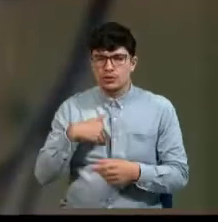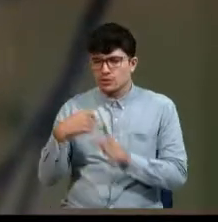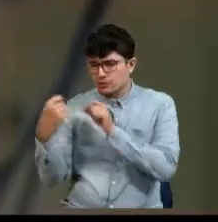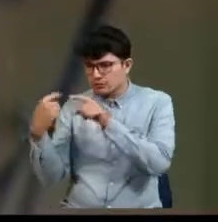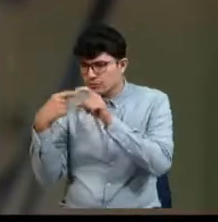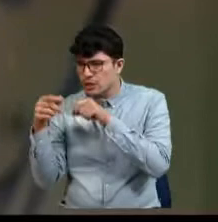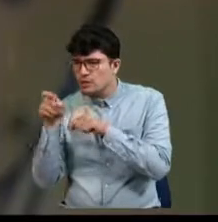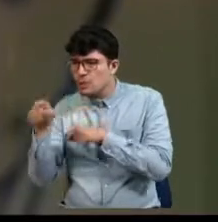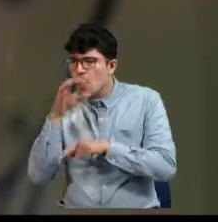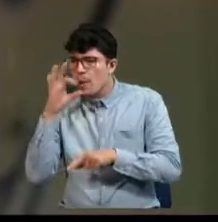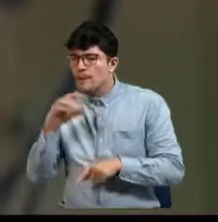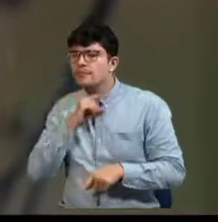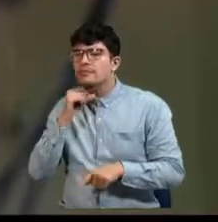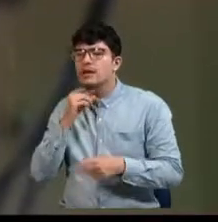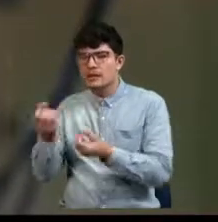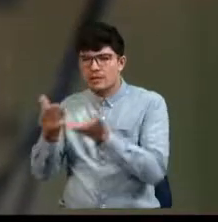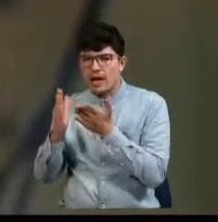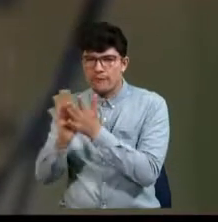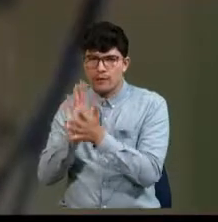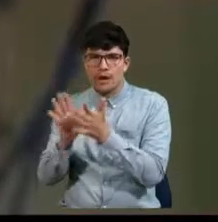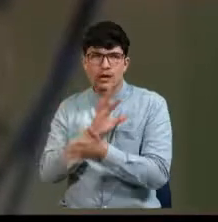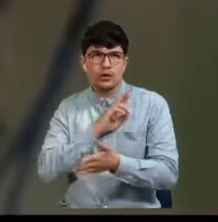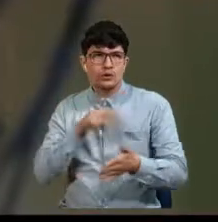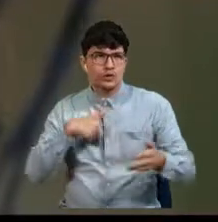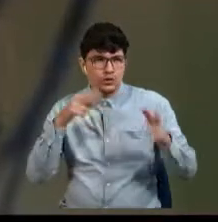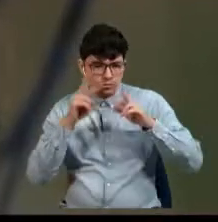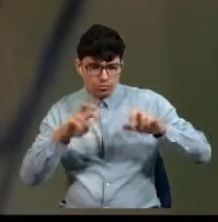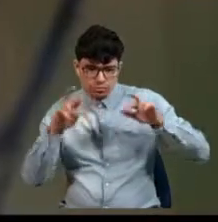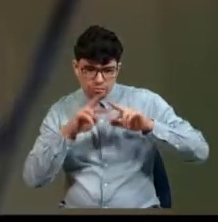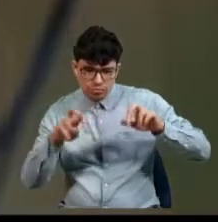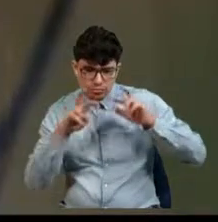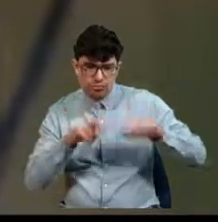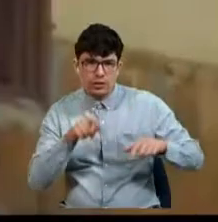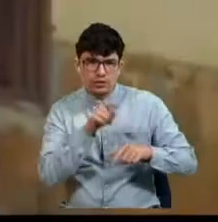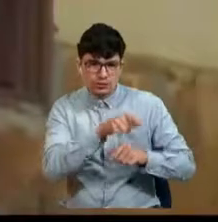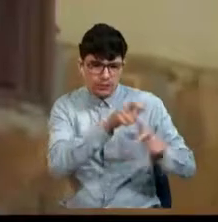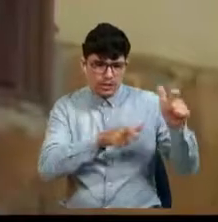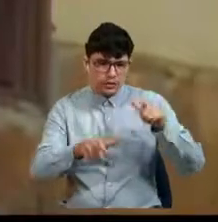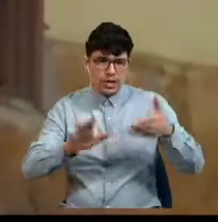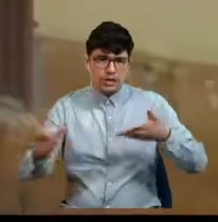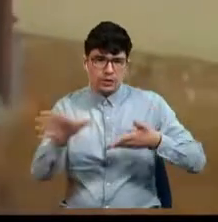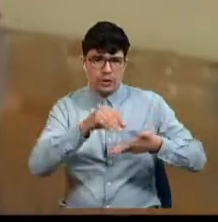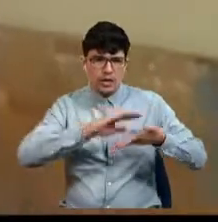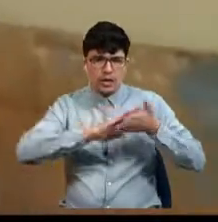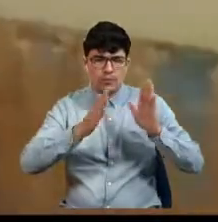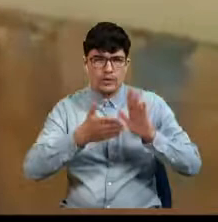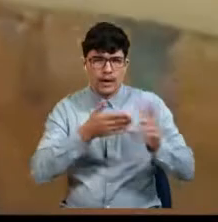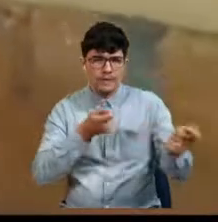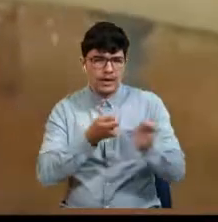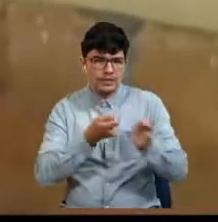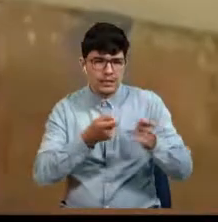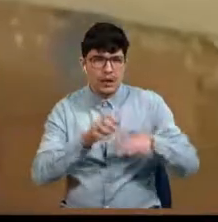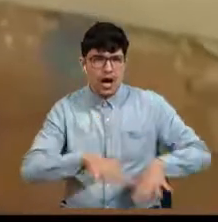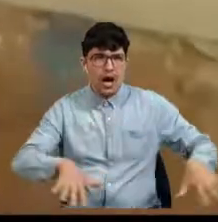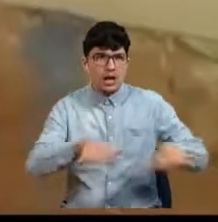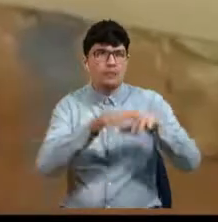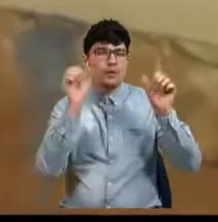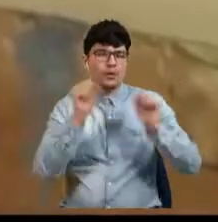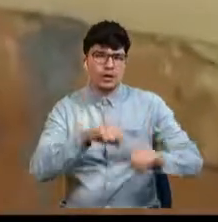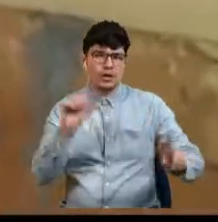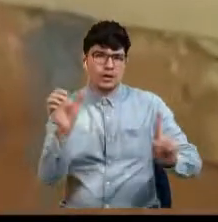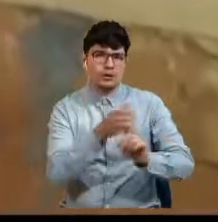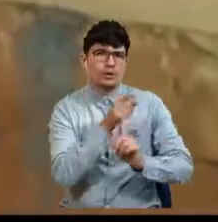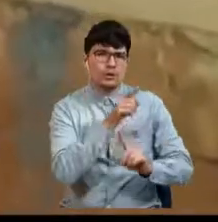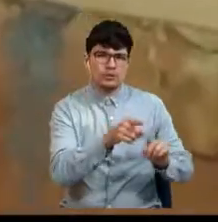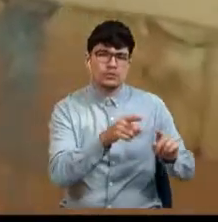párroco local nos dio alguna información estamos averiguando con personal de la ciudadanía con vecinos del sector para dar con el paradero de estos